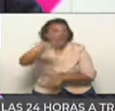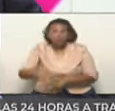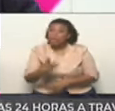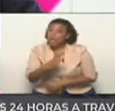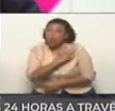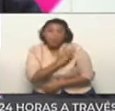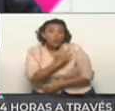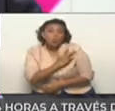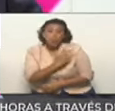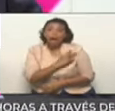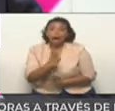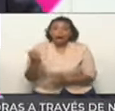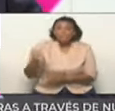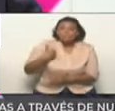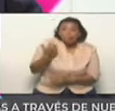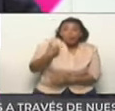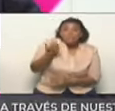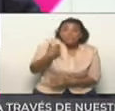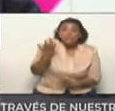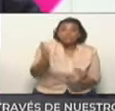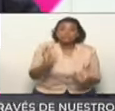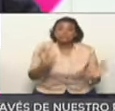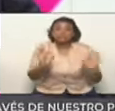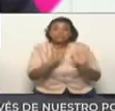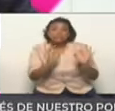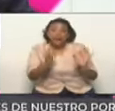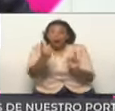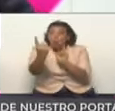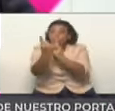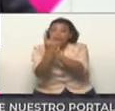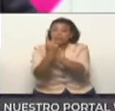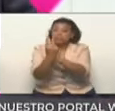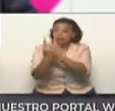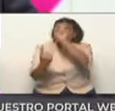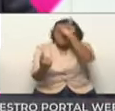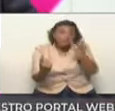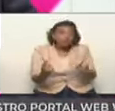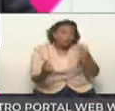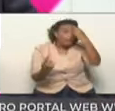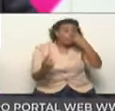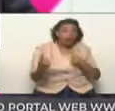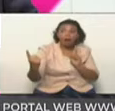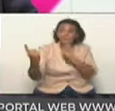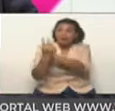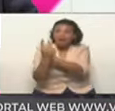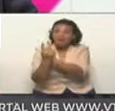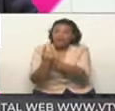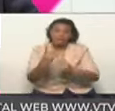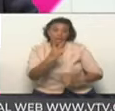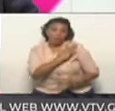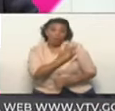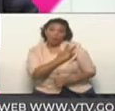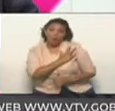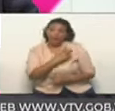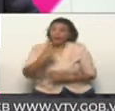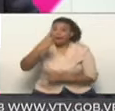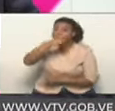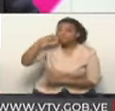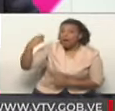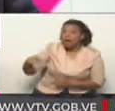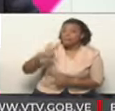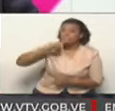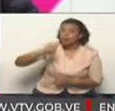tenía que ver con eso, con no ver la cara a usted y a los demás presidentes de los BRICS. Pero al final de esta